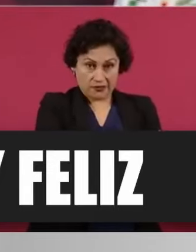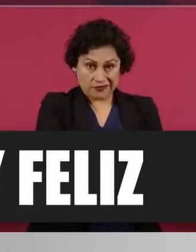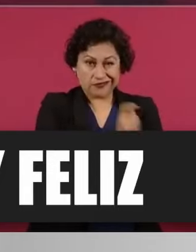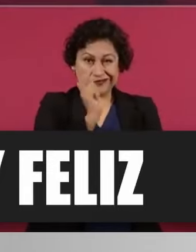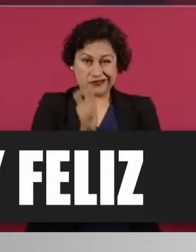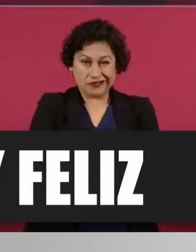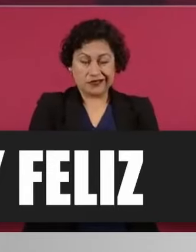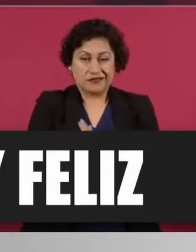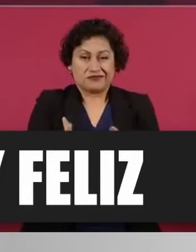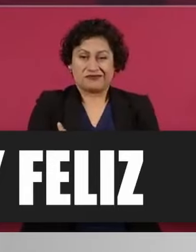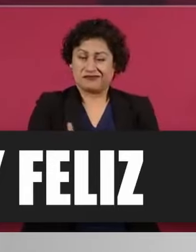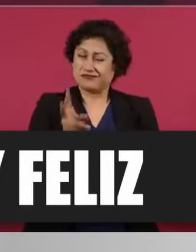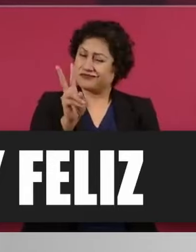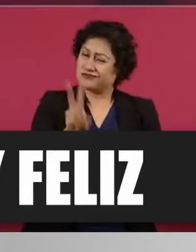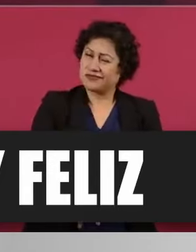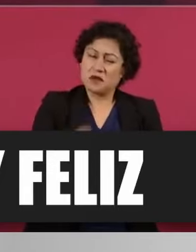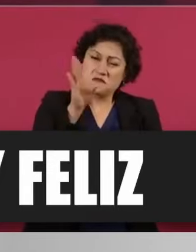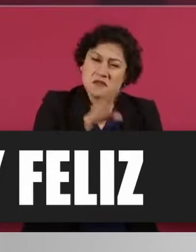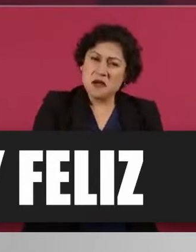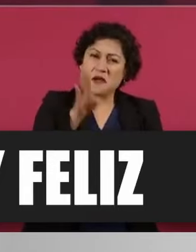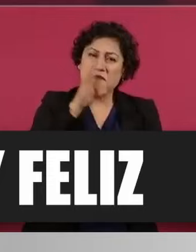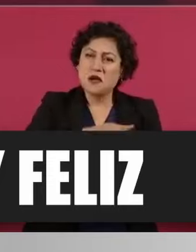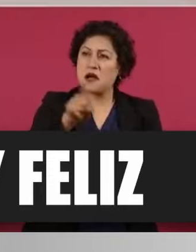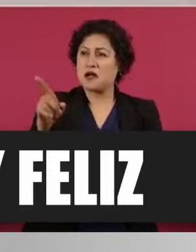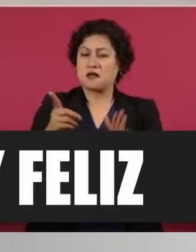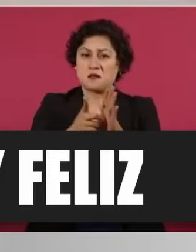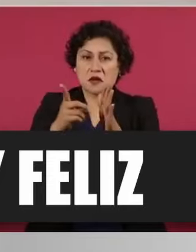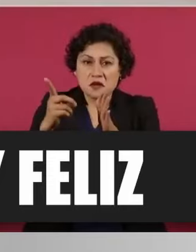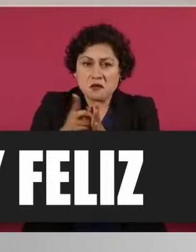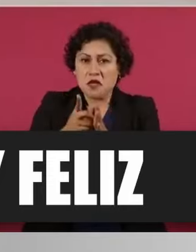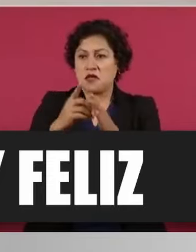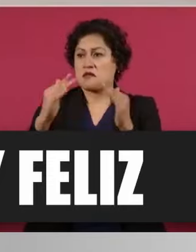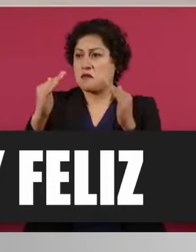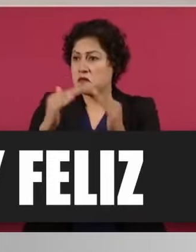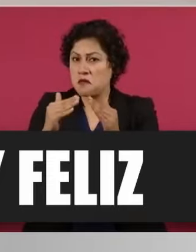abandono de unidades habitacionales,